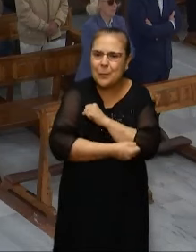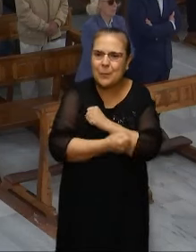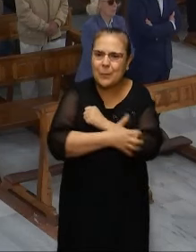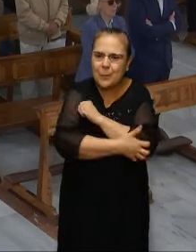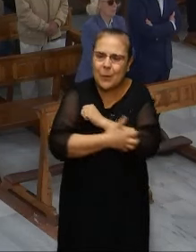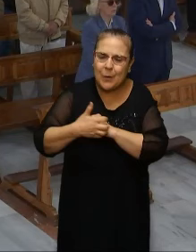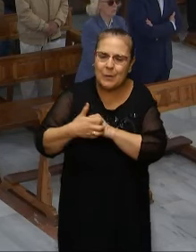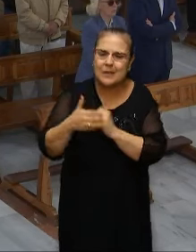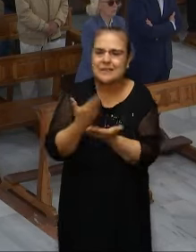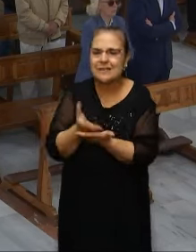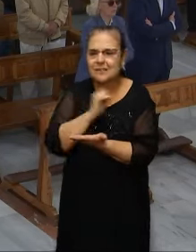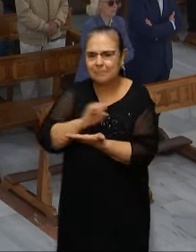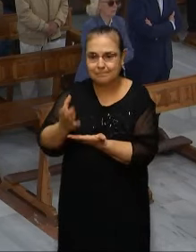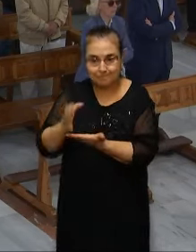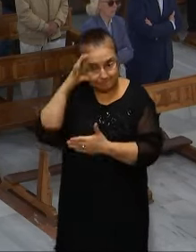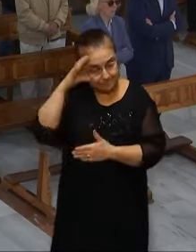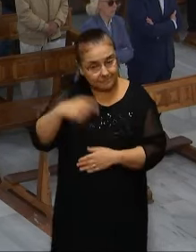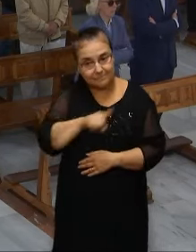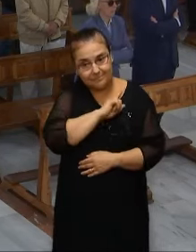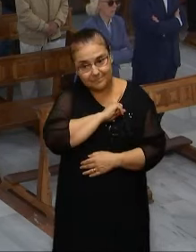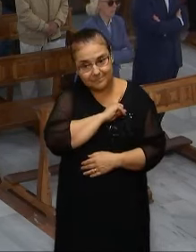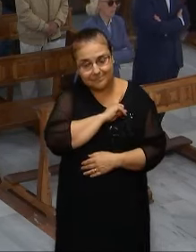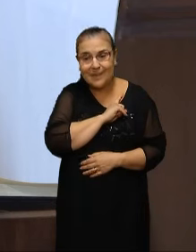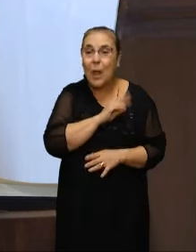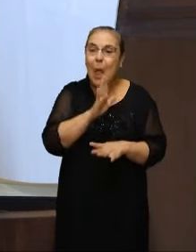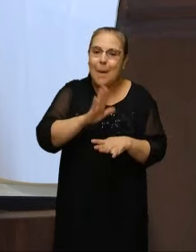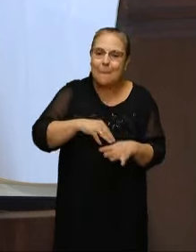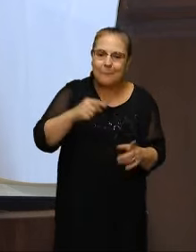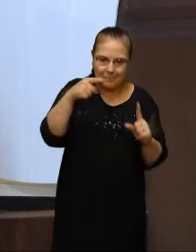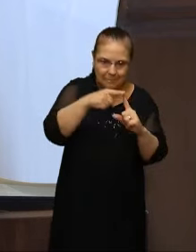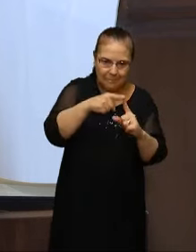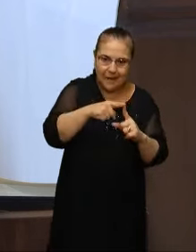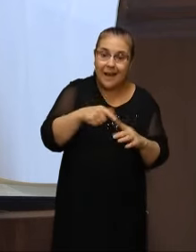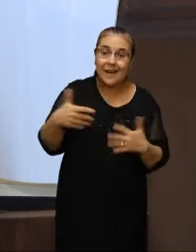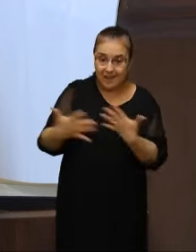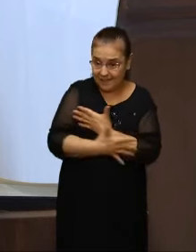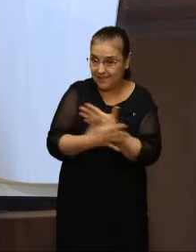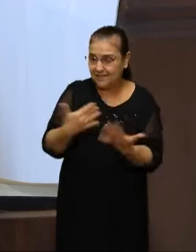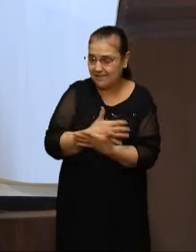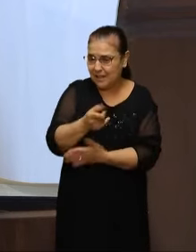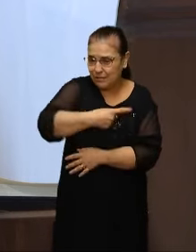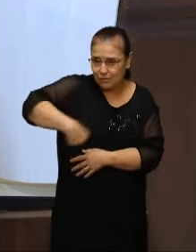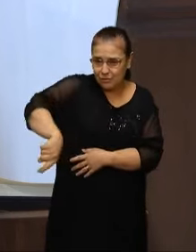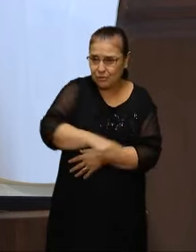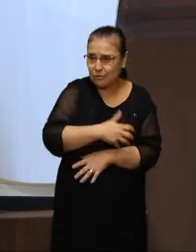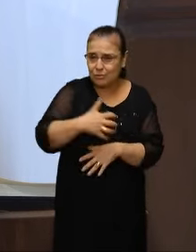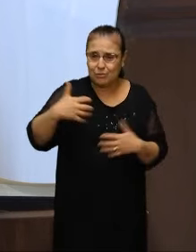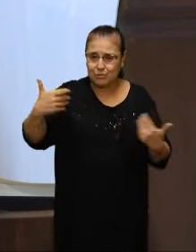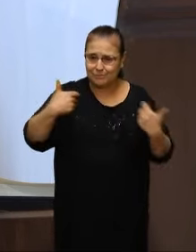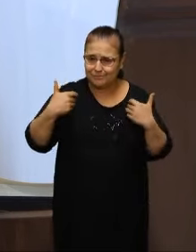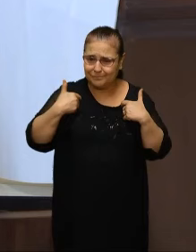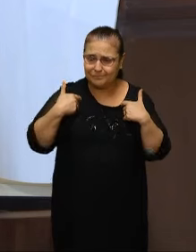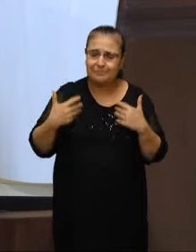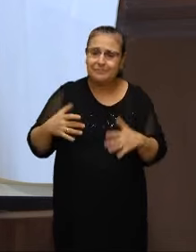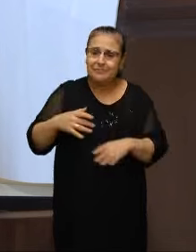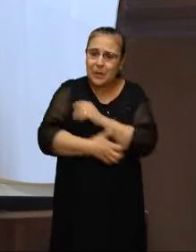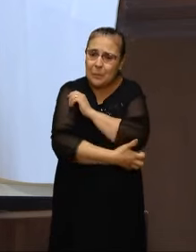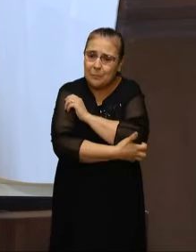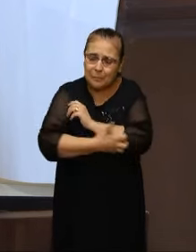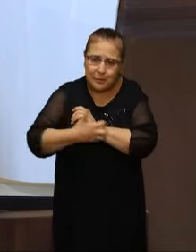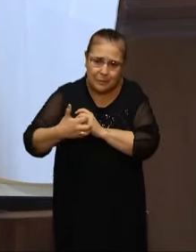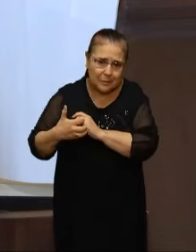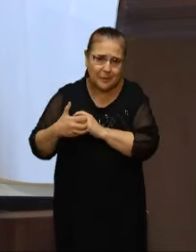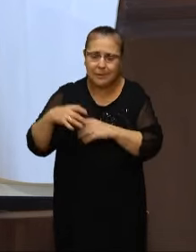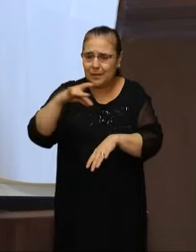Señor te rogamos para que los que entre nosotros sufren la pobreza la enfermedad y la